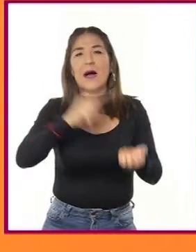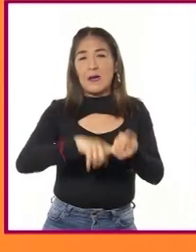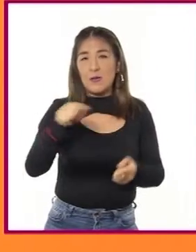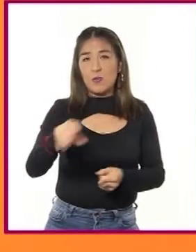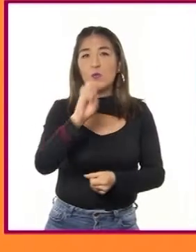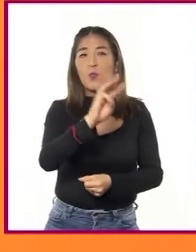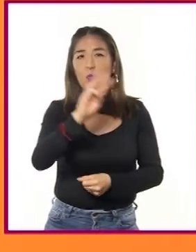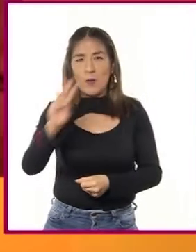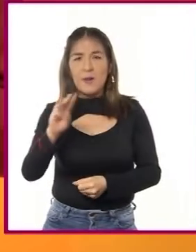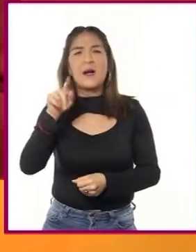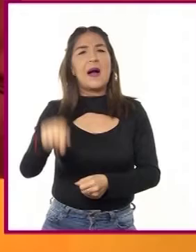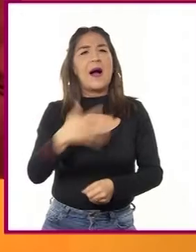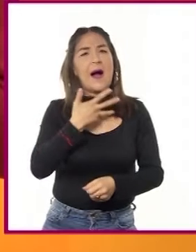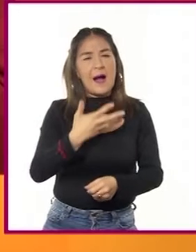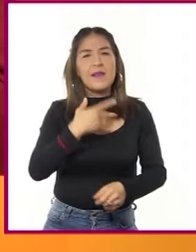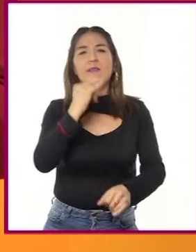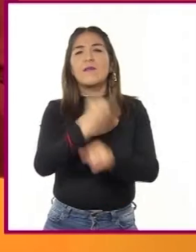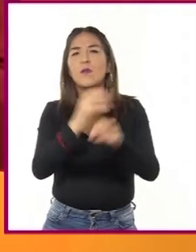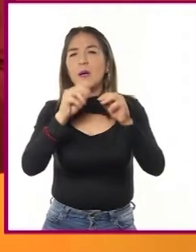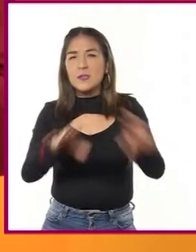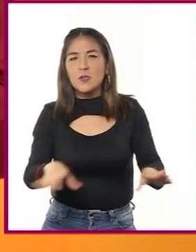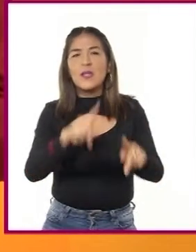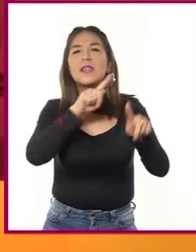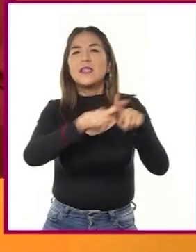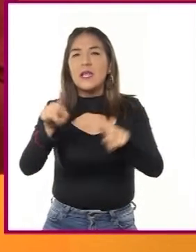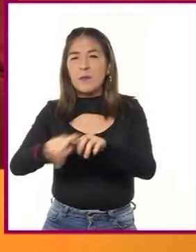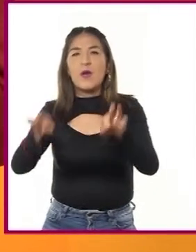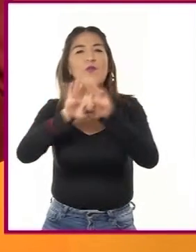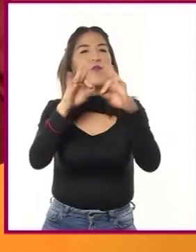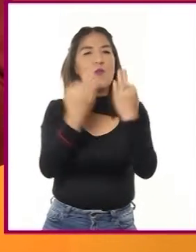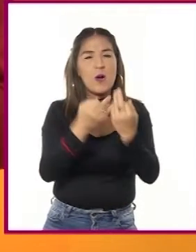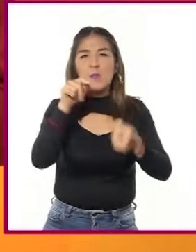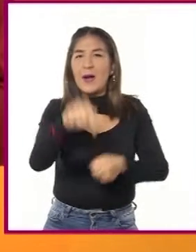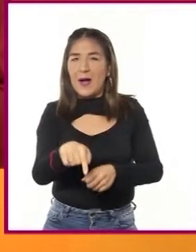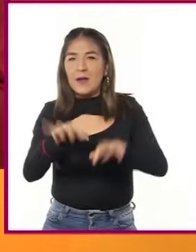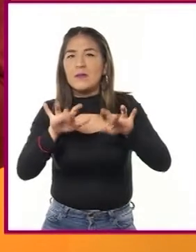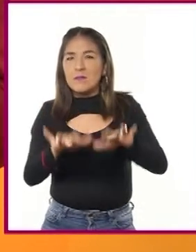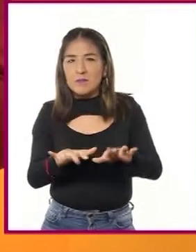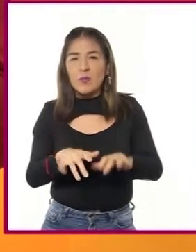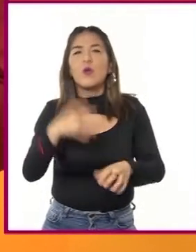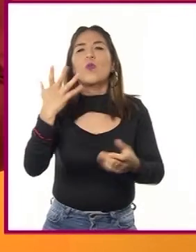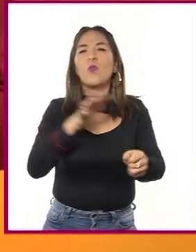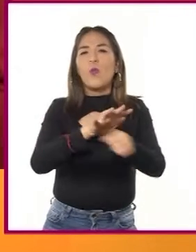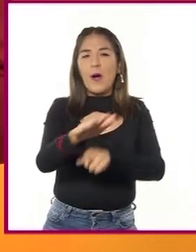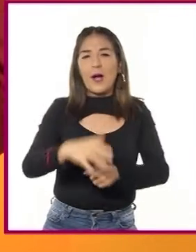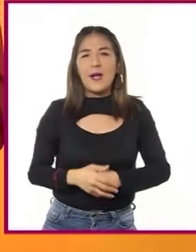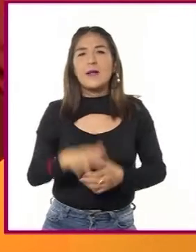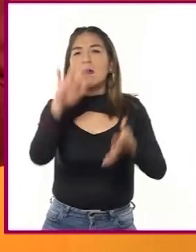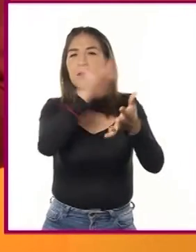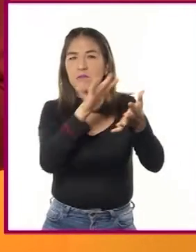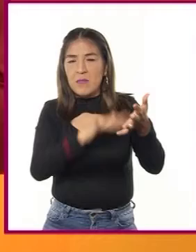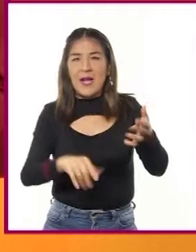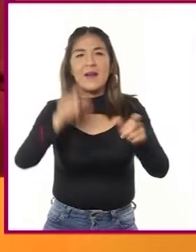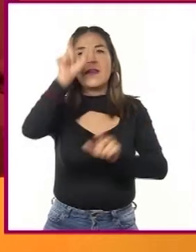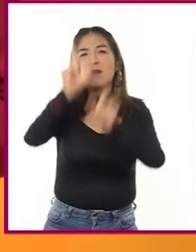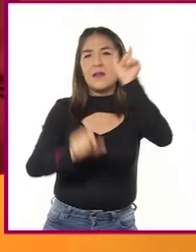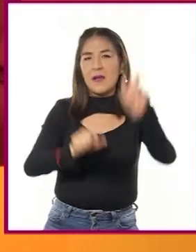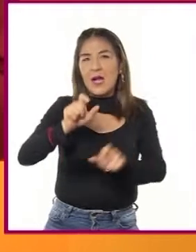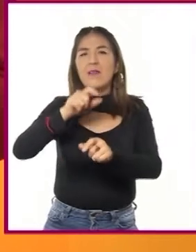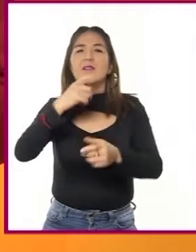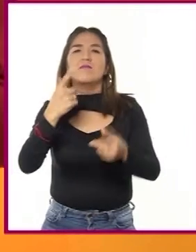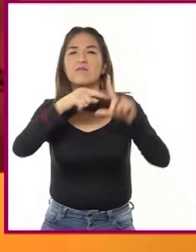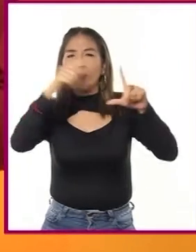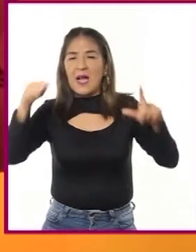podemos acceder a información digital en diferentes formatos y soportes, tales como textos, gráficos,